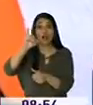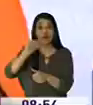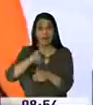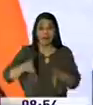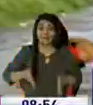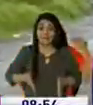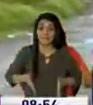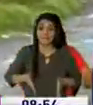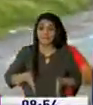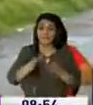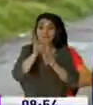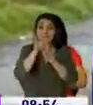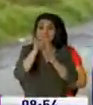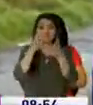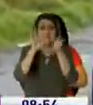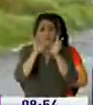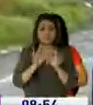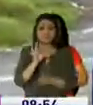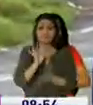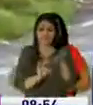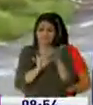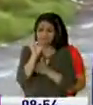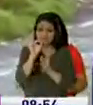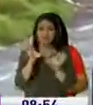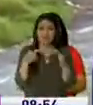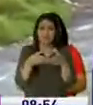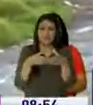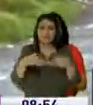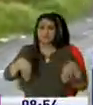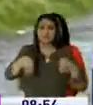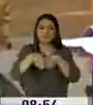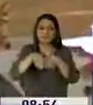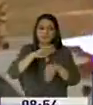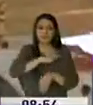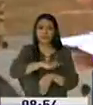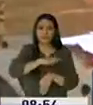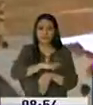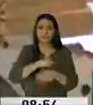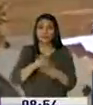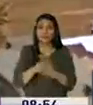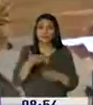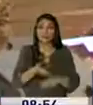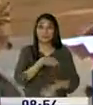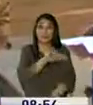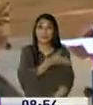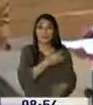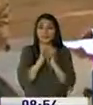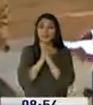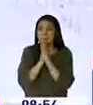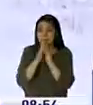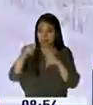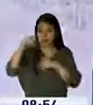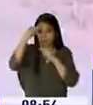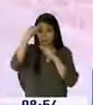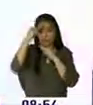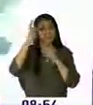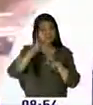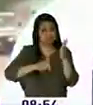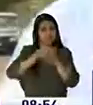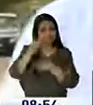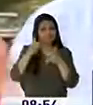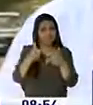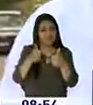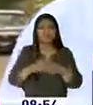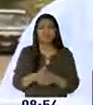calle principal sea aprobado por la Comisión de Suelo Municipal. Esto luego de hacer un pedido a través de nuestro noticiero. Pero